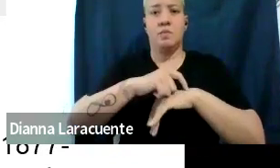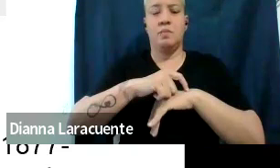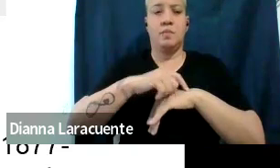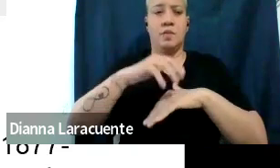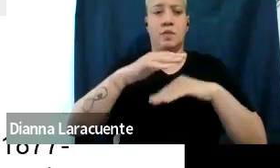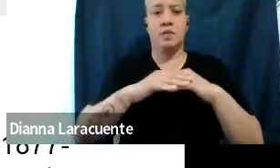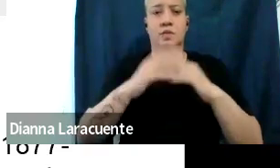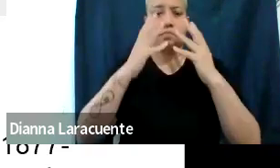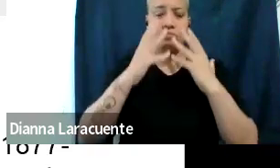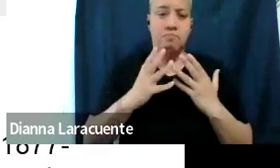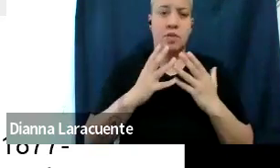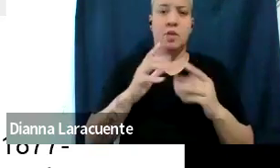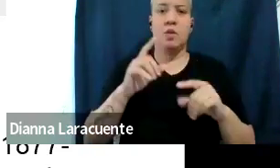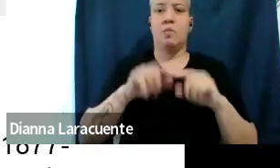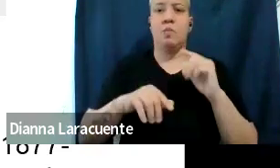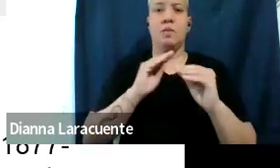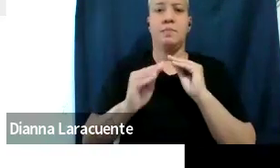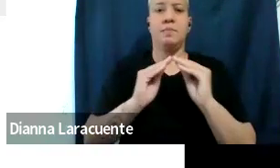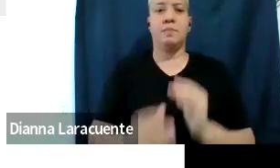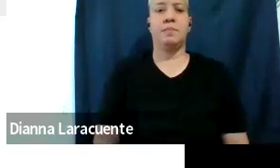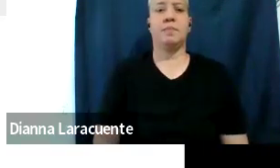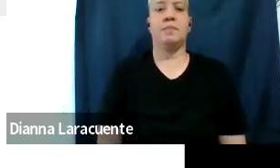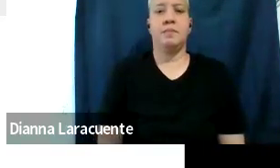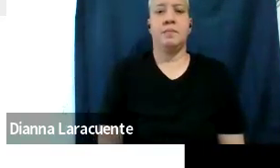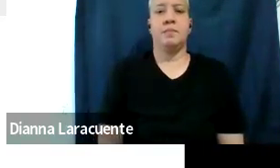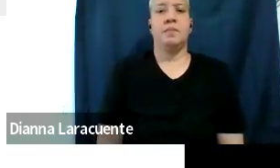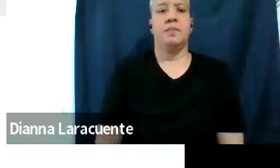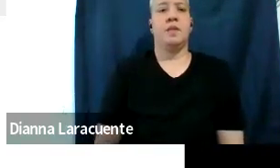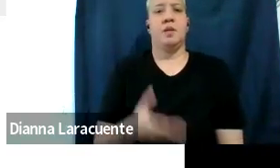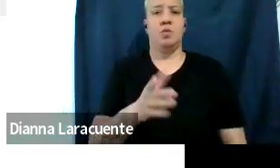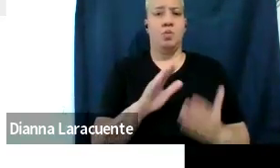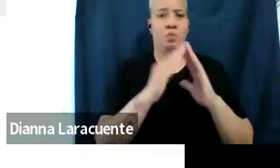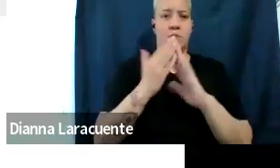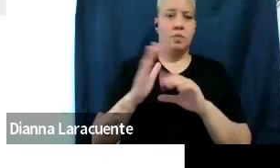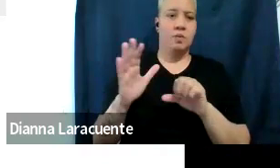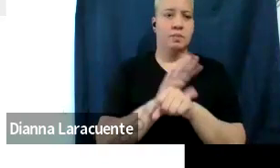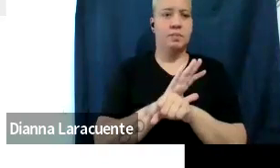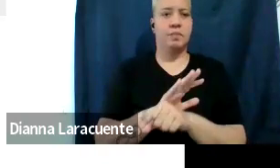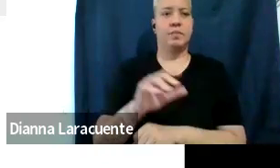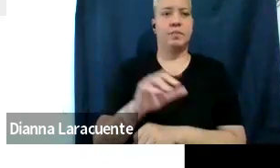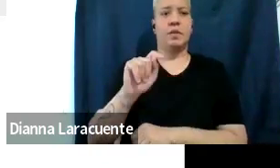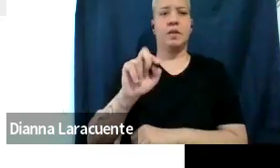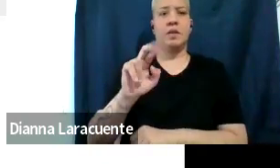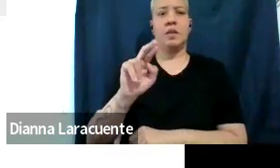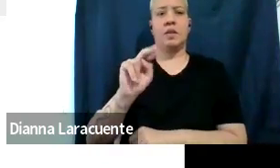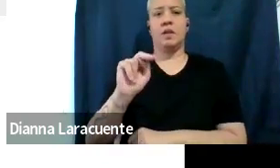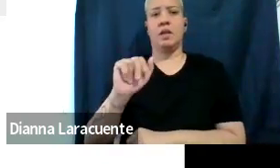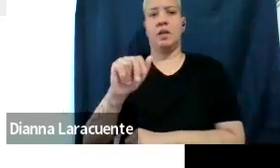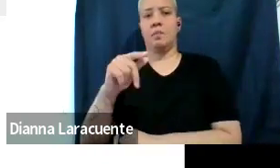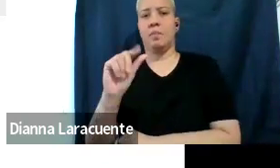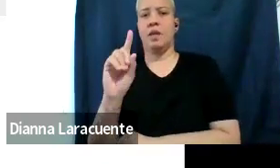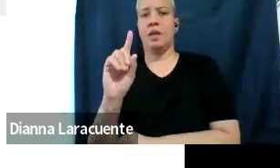desdicha irreparable. Sigue para adelante. Esto es un pueblo entero. Trina Padilla de Sanz,